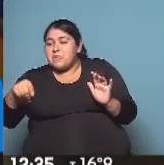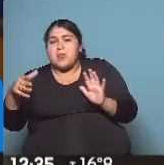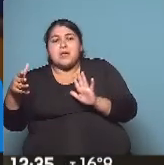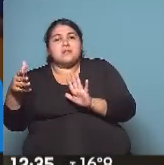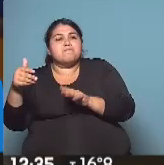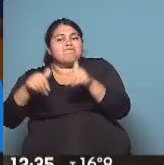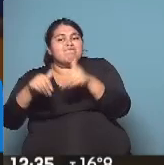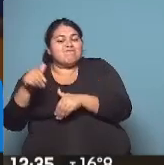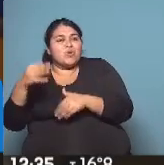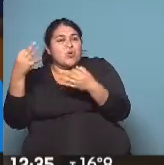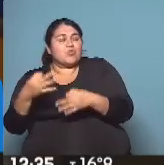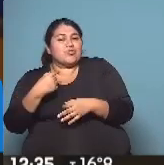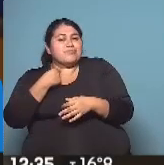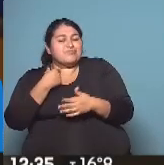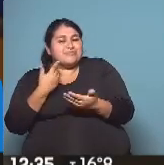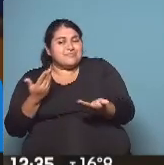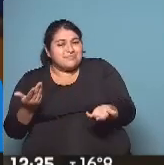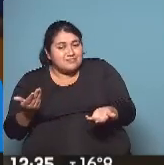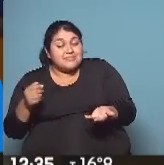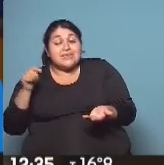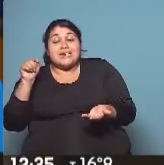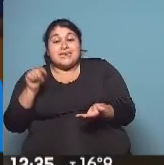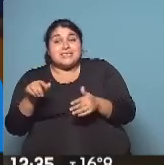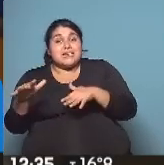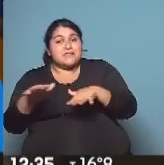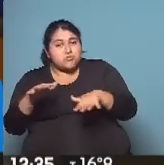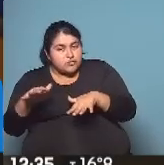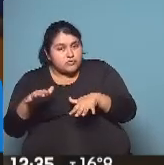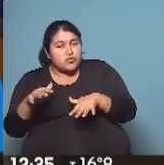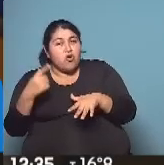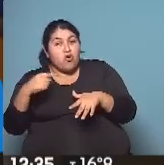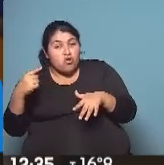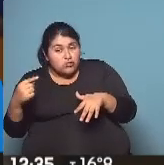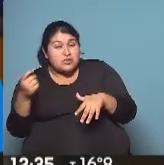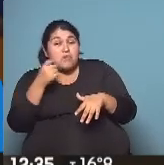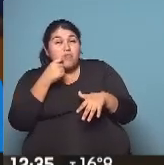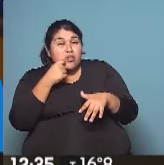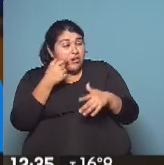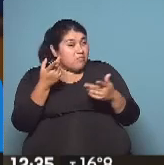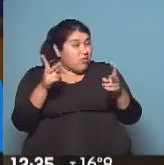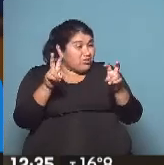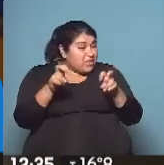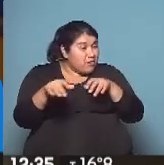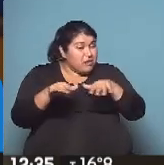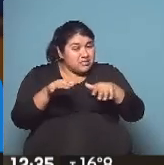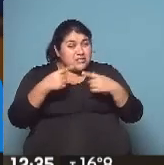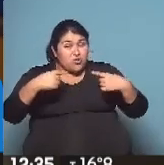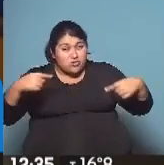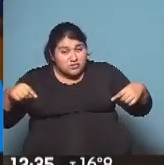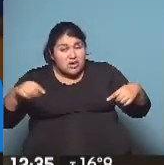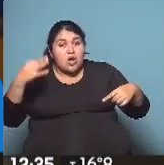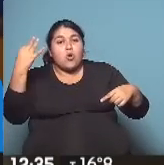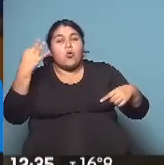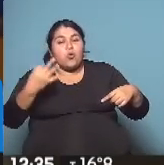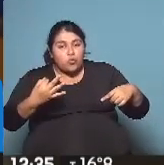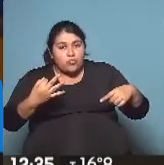escenario electoral. En ese sentido, digamos, cualquier ruido que haya afuera en este mundo globalizado, Argentina, que tiene estos Es como